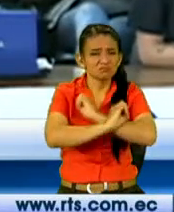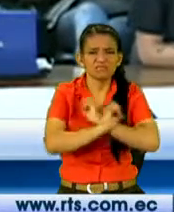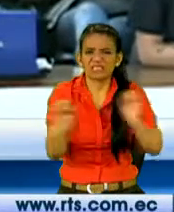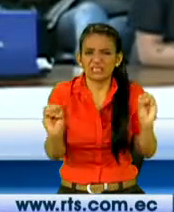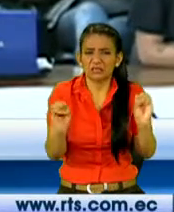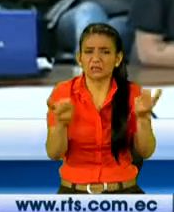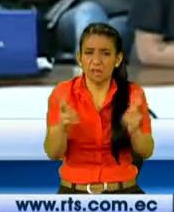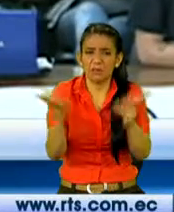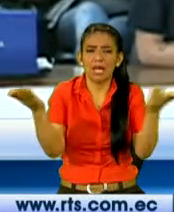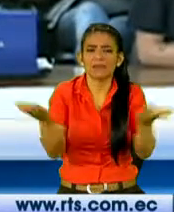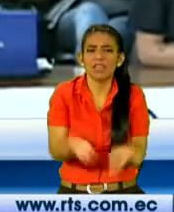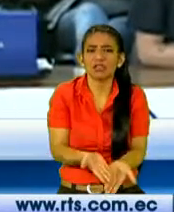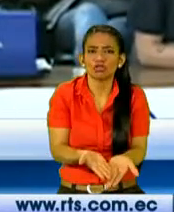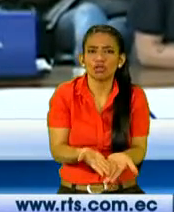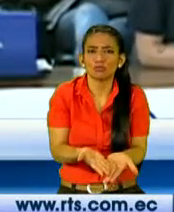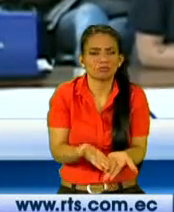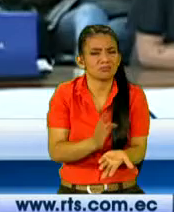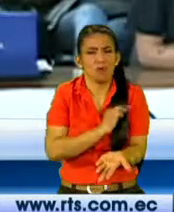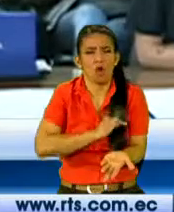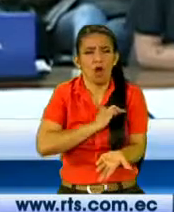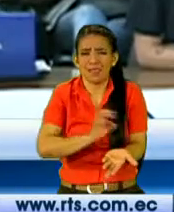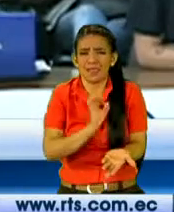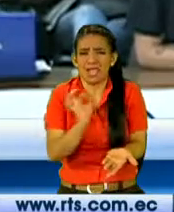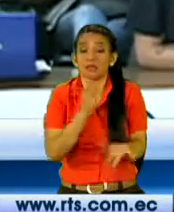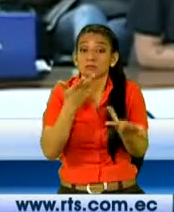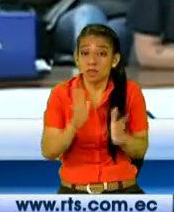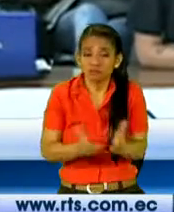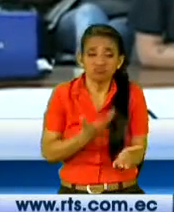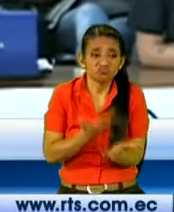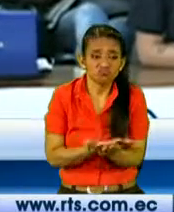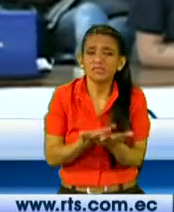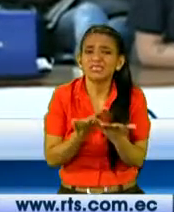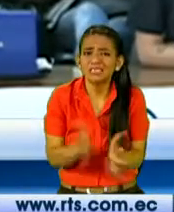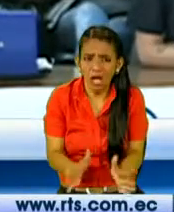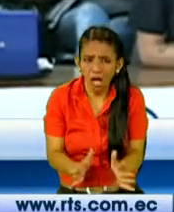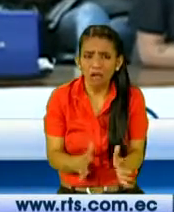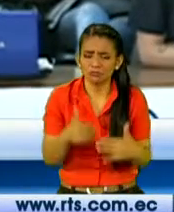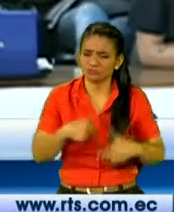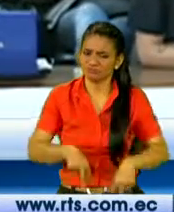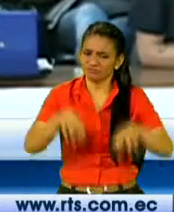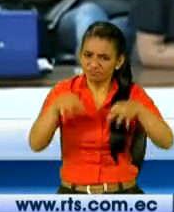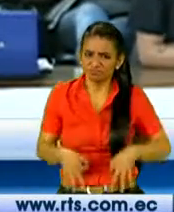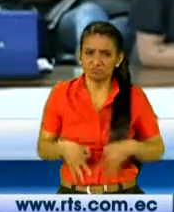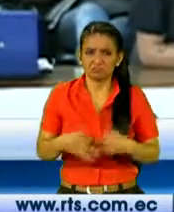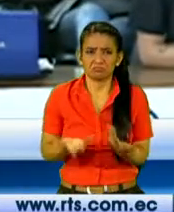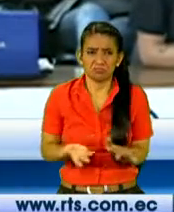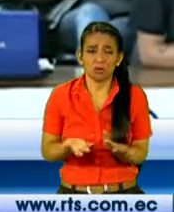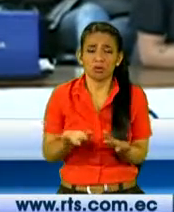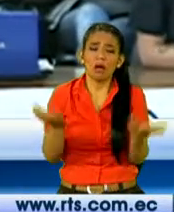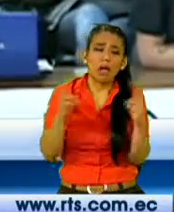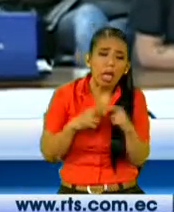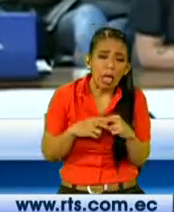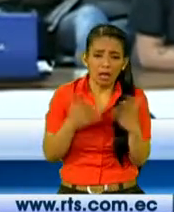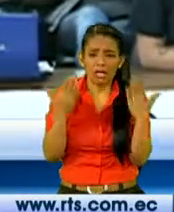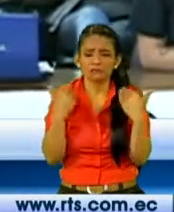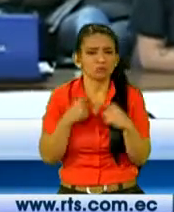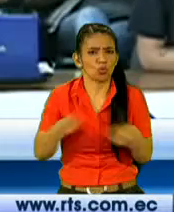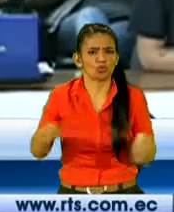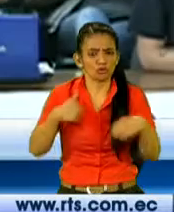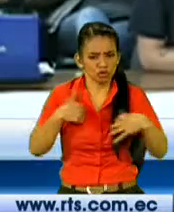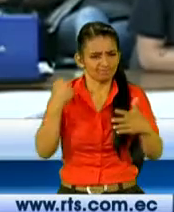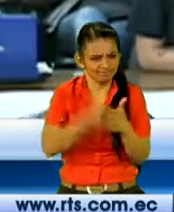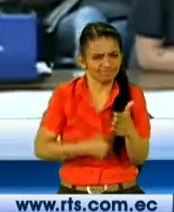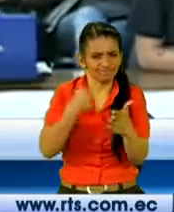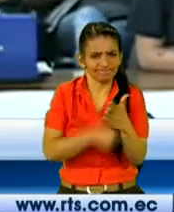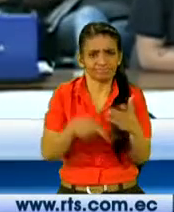evento moralmente condenable. Nosotros nos hemos planteado que más que no haya marcha atrás para la feria, nosotros no vamos a dar marcha atrás